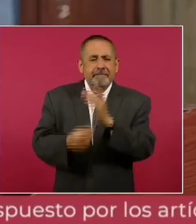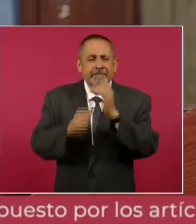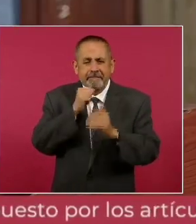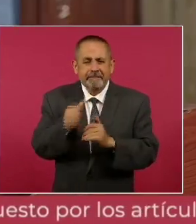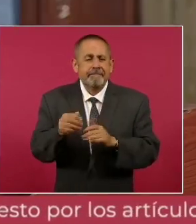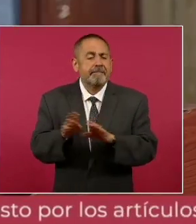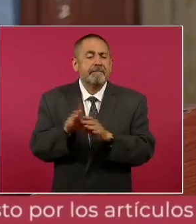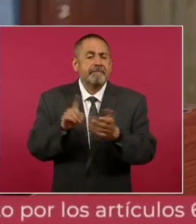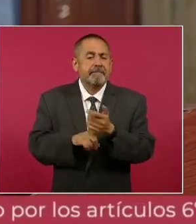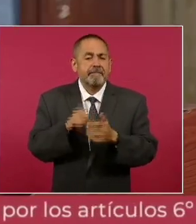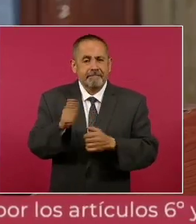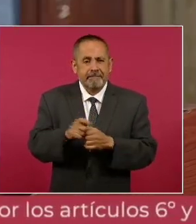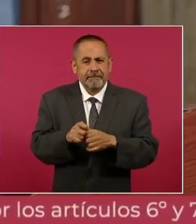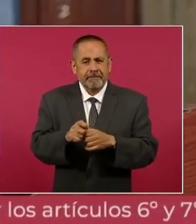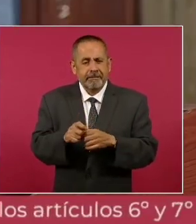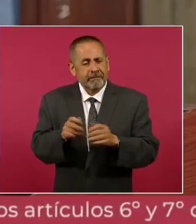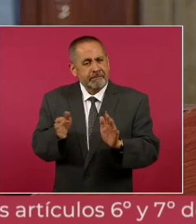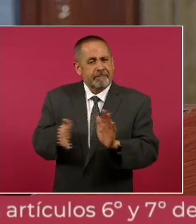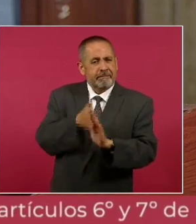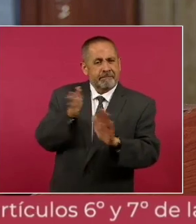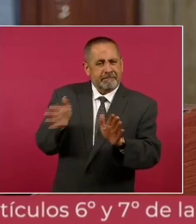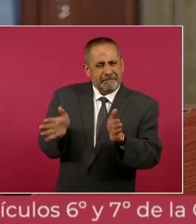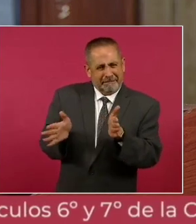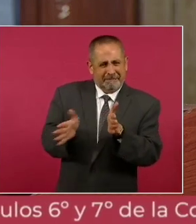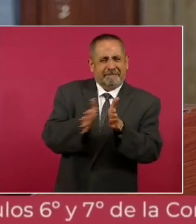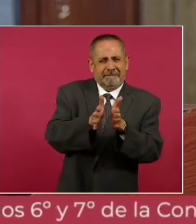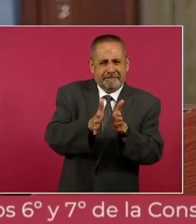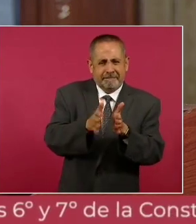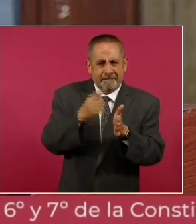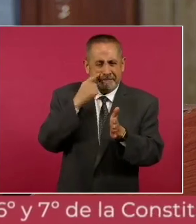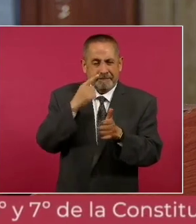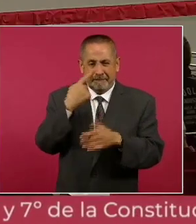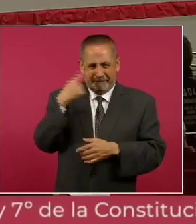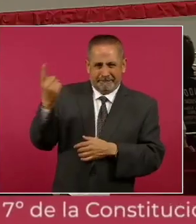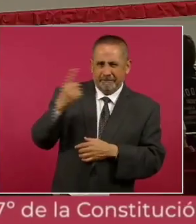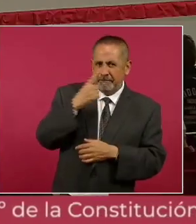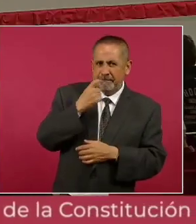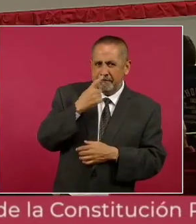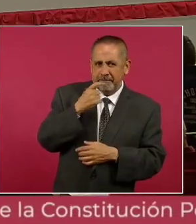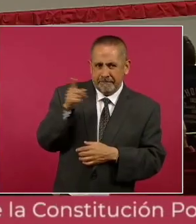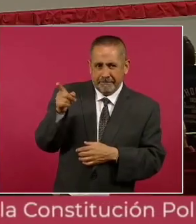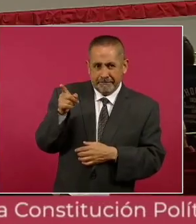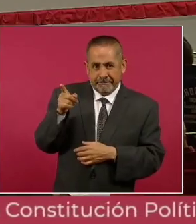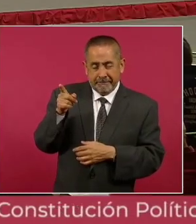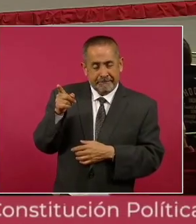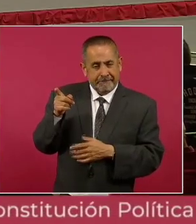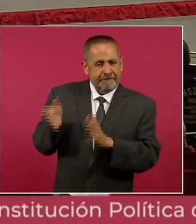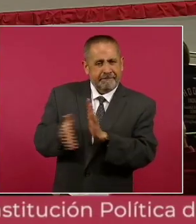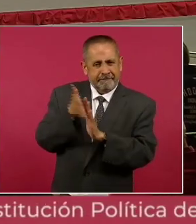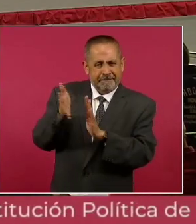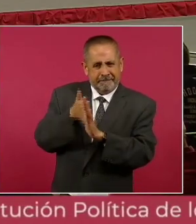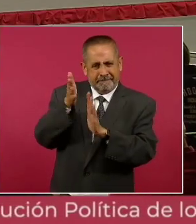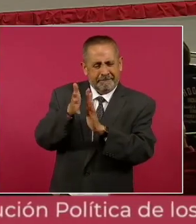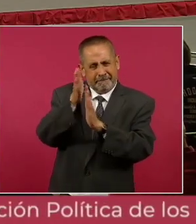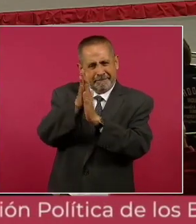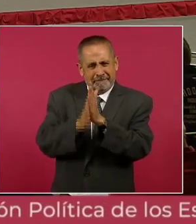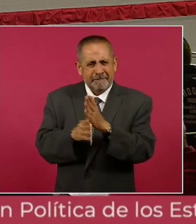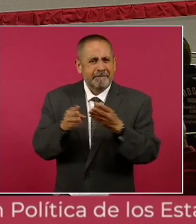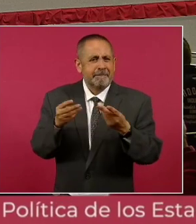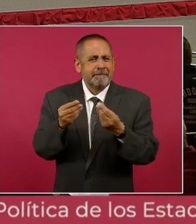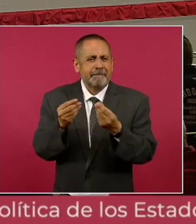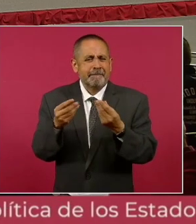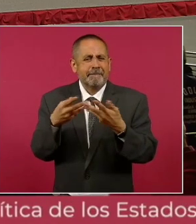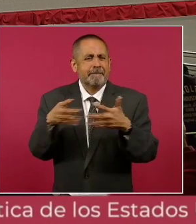filtraciones es el sellado de la cara de la presa, lo que está en rojo. Es una